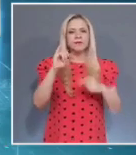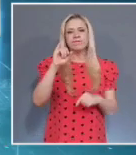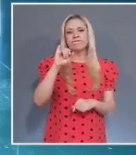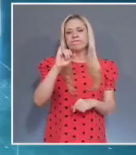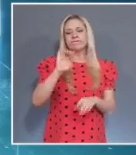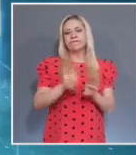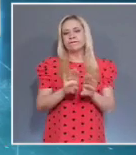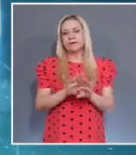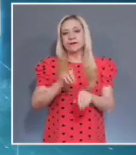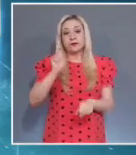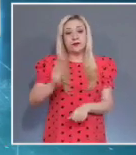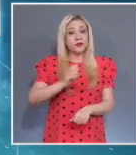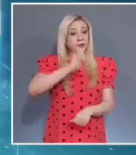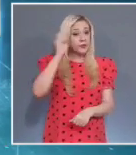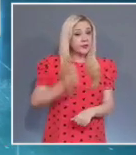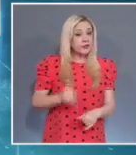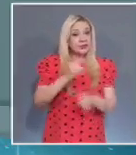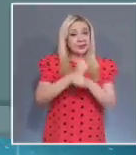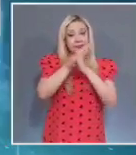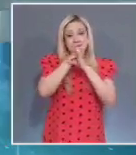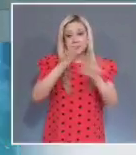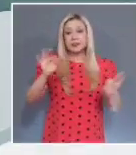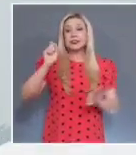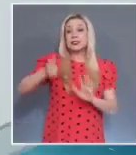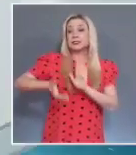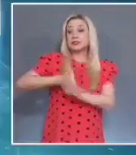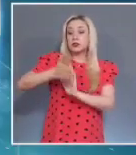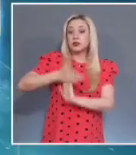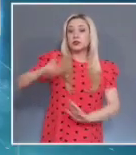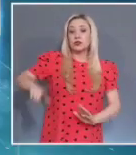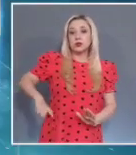la información de obras de gobierno.